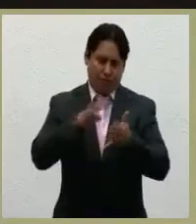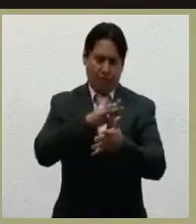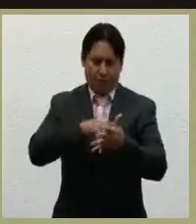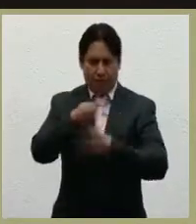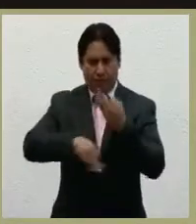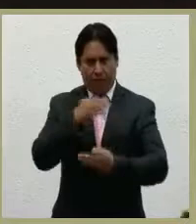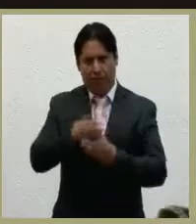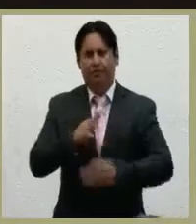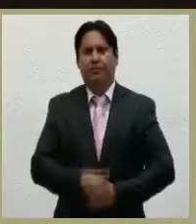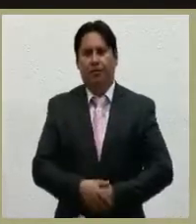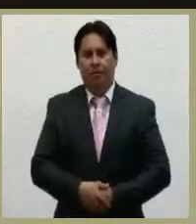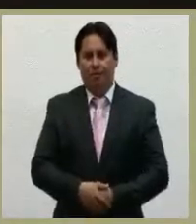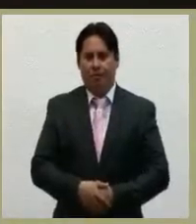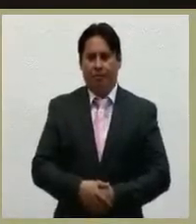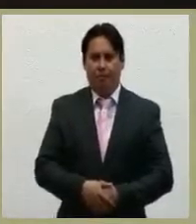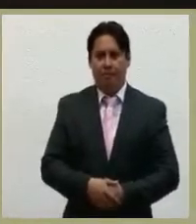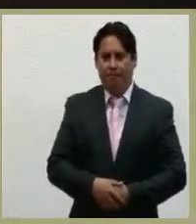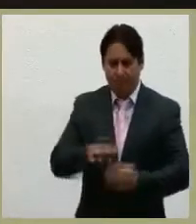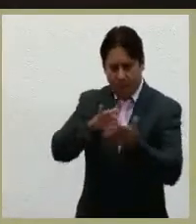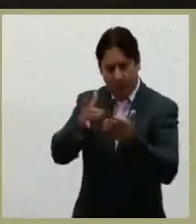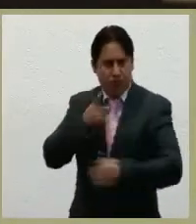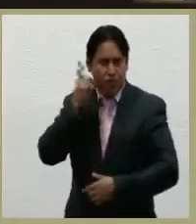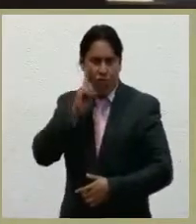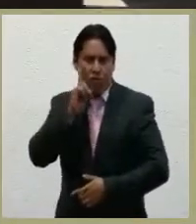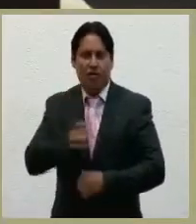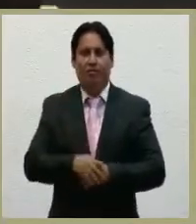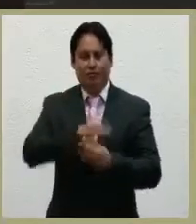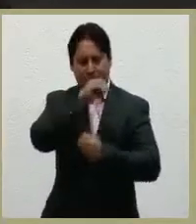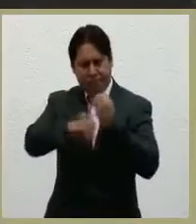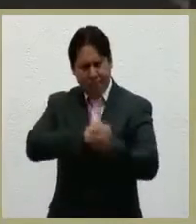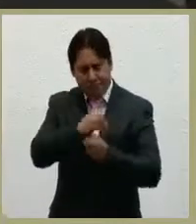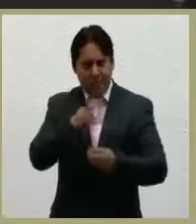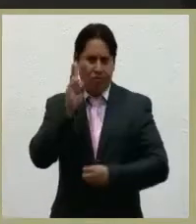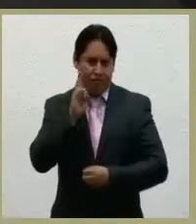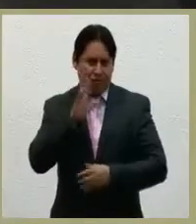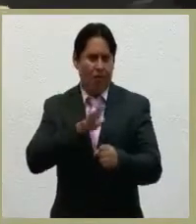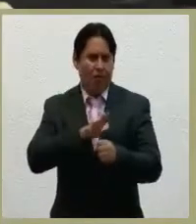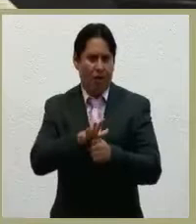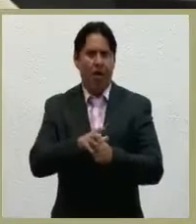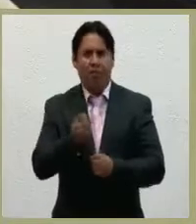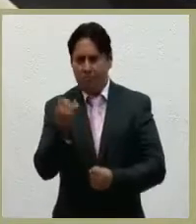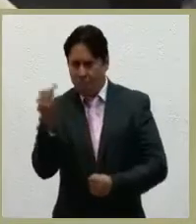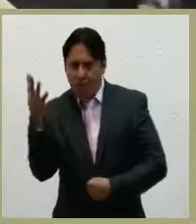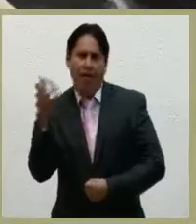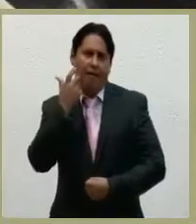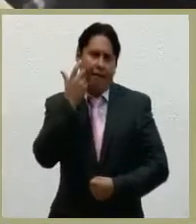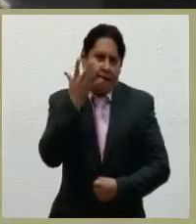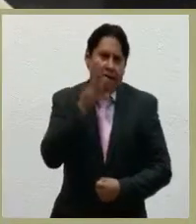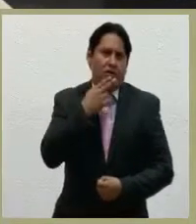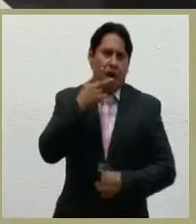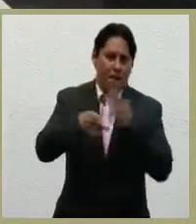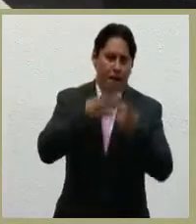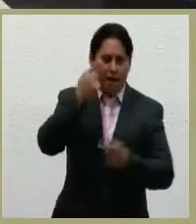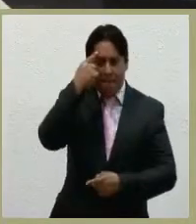diputada presidenta. Gracias, diputada. Está a discusión el dictamen presentado. Si alguna o alguno de los legisladores desea hacer uso